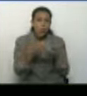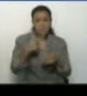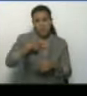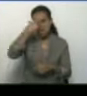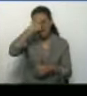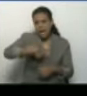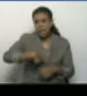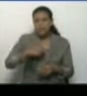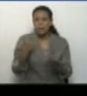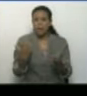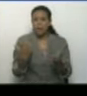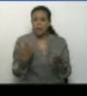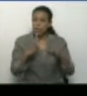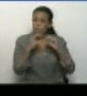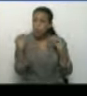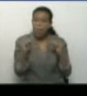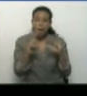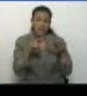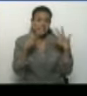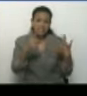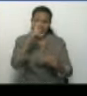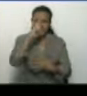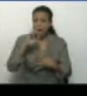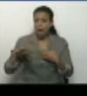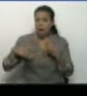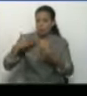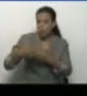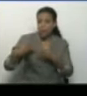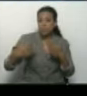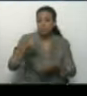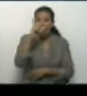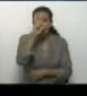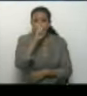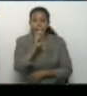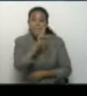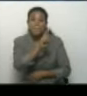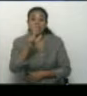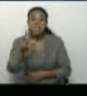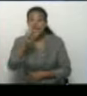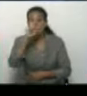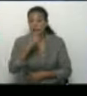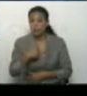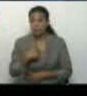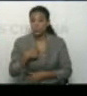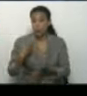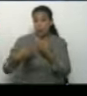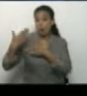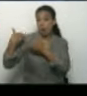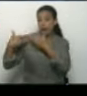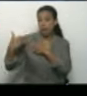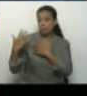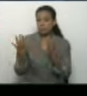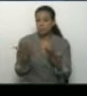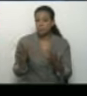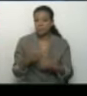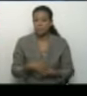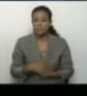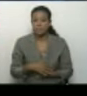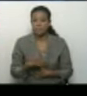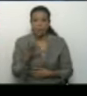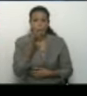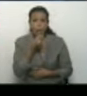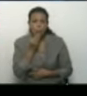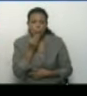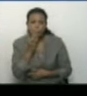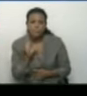yo he participado en todas las ediciones que ha realizado First Global Challenge. ¿Y qué edad tienes tú? 23 años. 23, o sea que empezaste... Sí. Chamito. Empecé